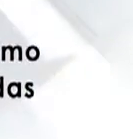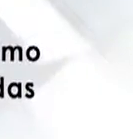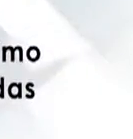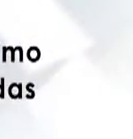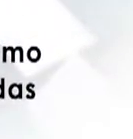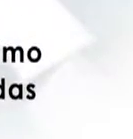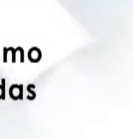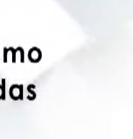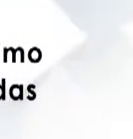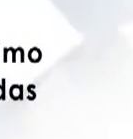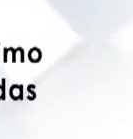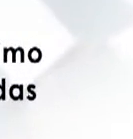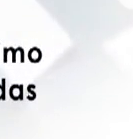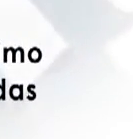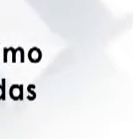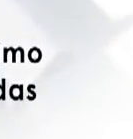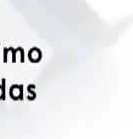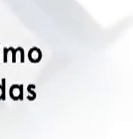lo pierdas.